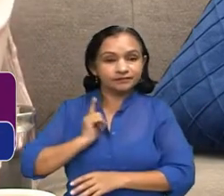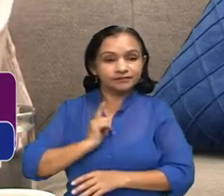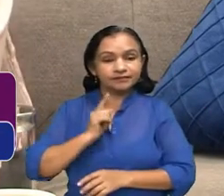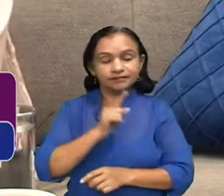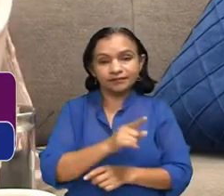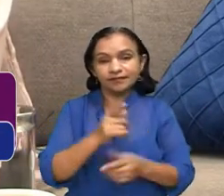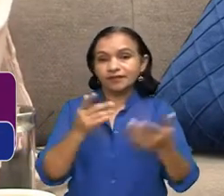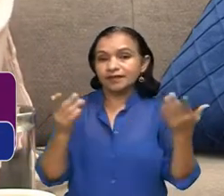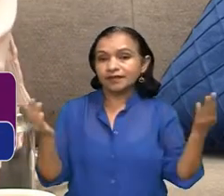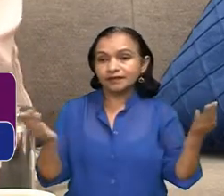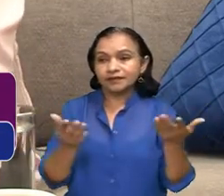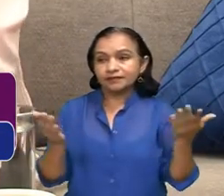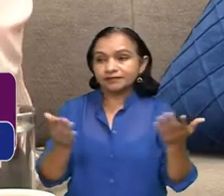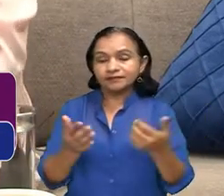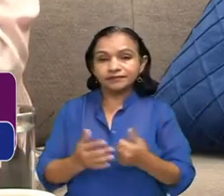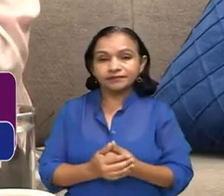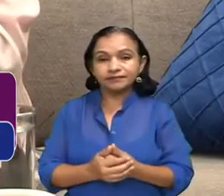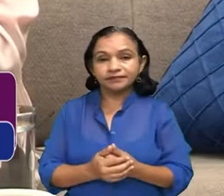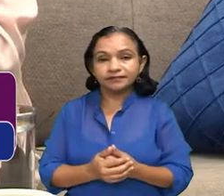toda